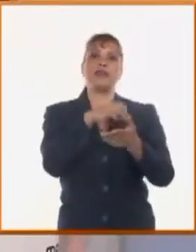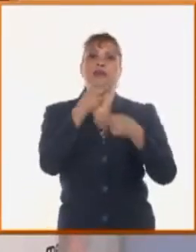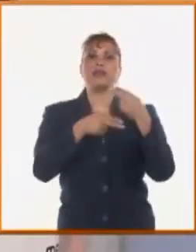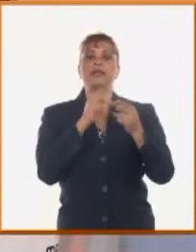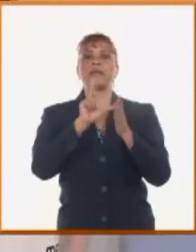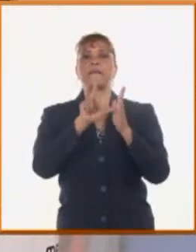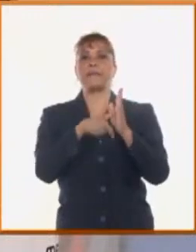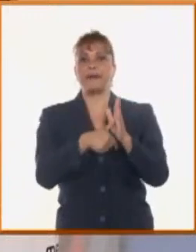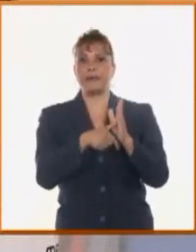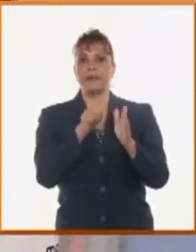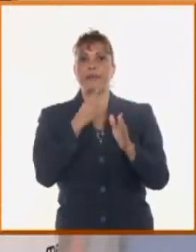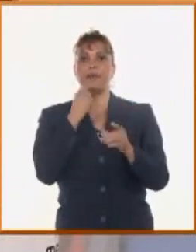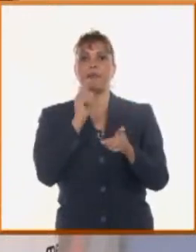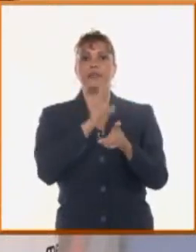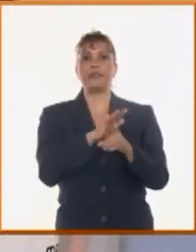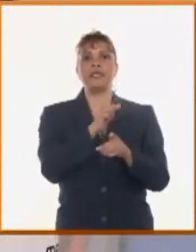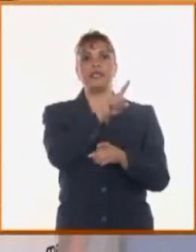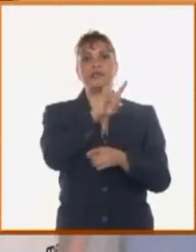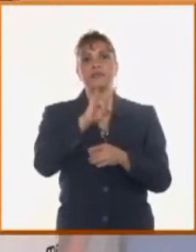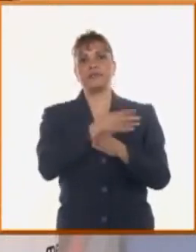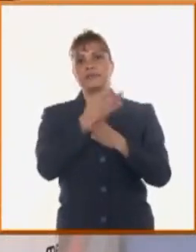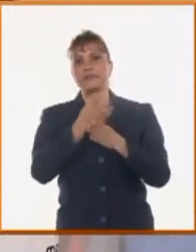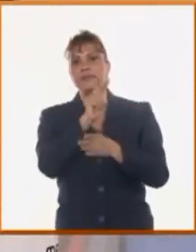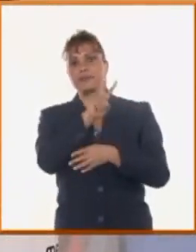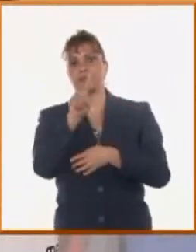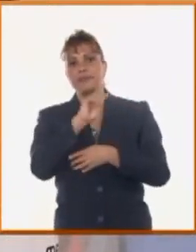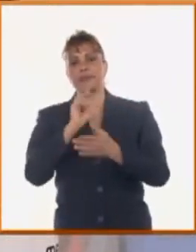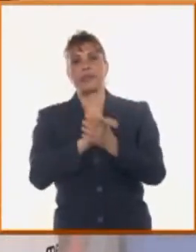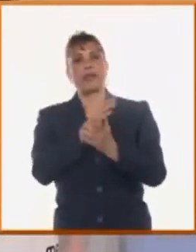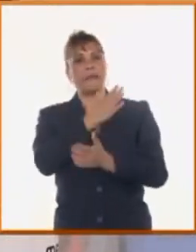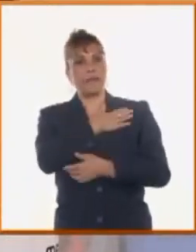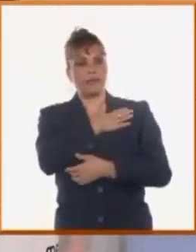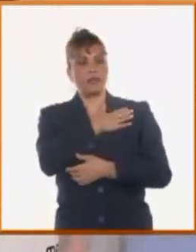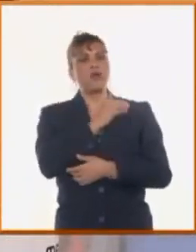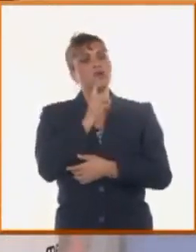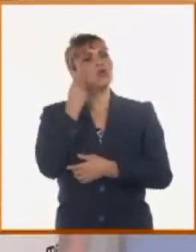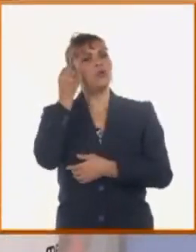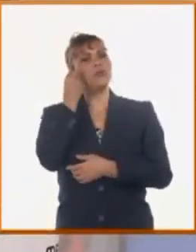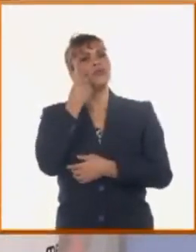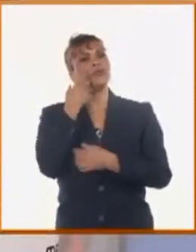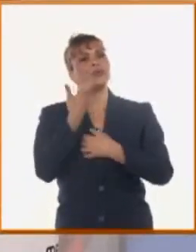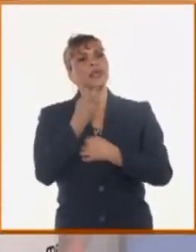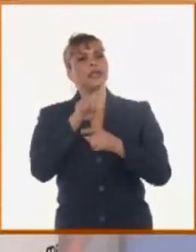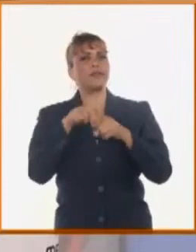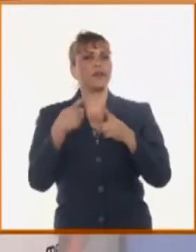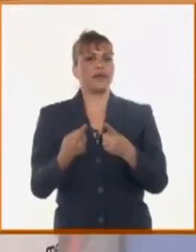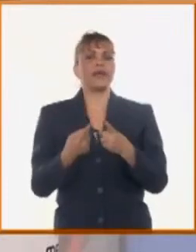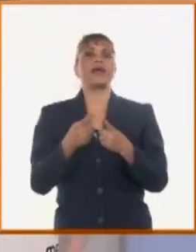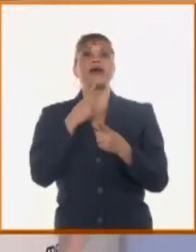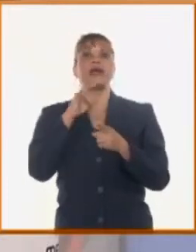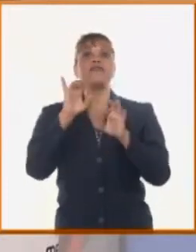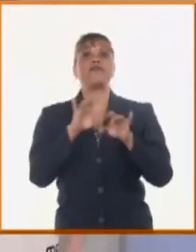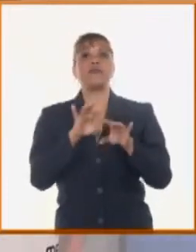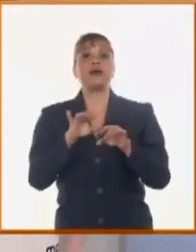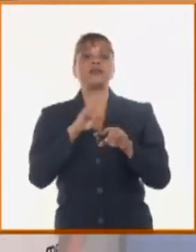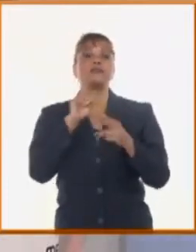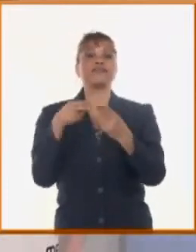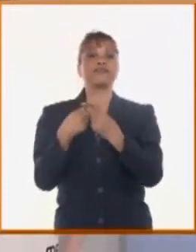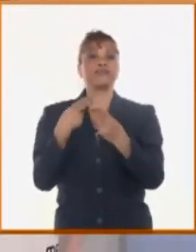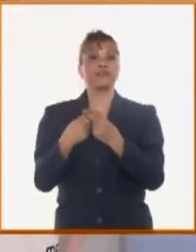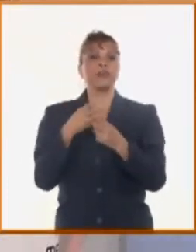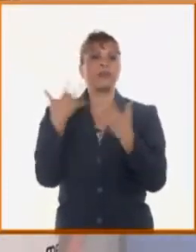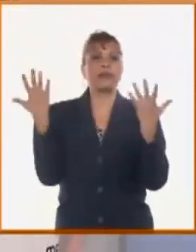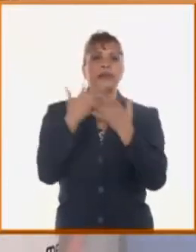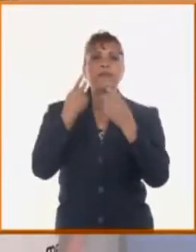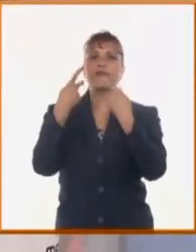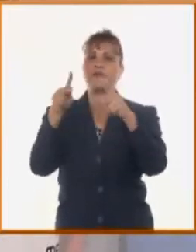Pavespo del 19 al 22 de marzo. Creo que es importante de todas formas mencionar que Informática es un evento para